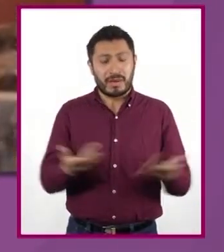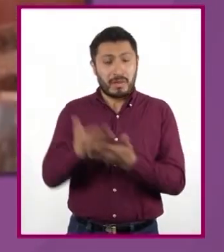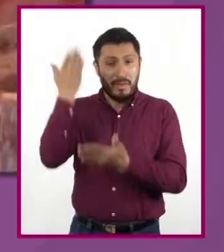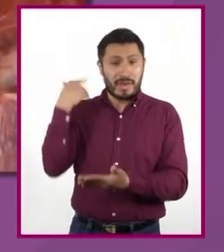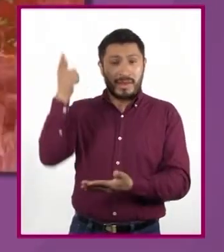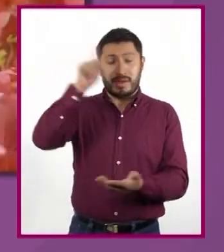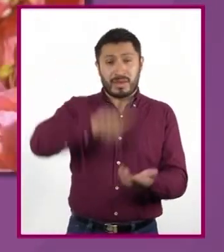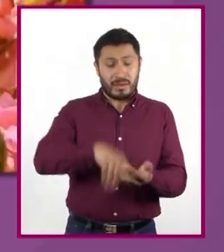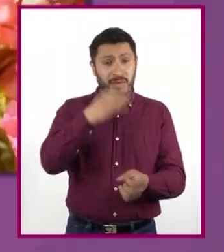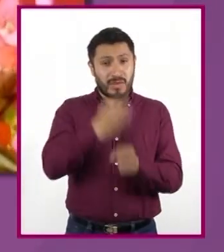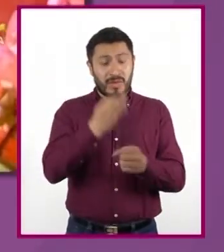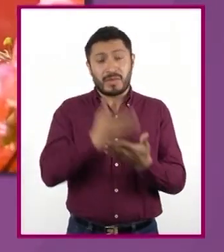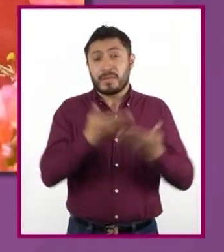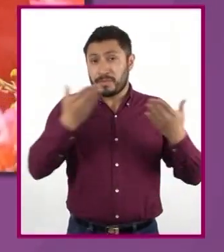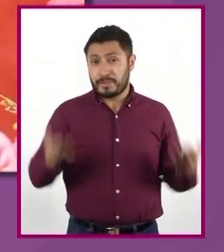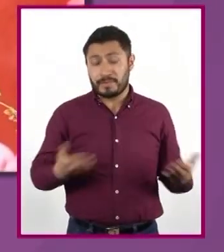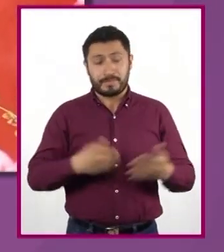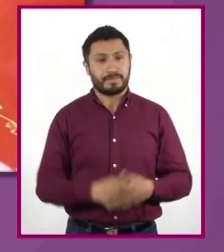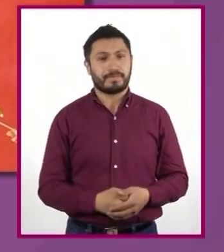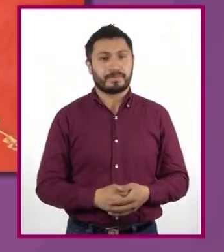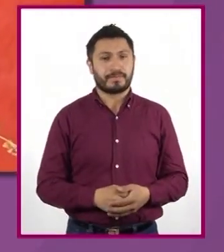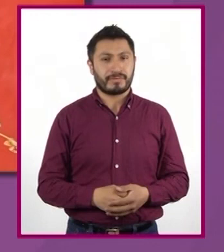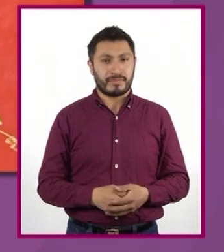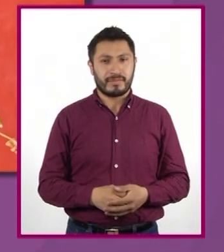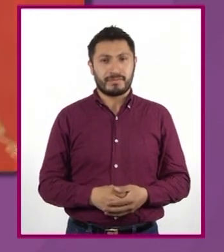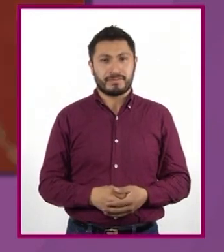tu presente.